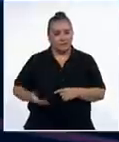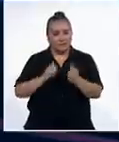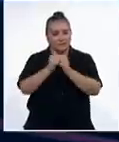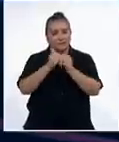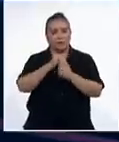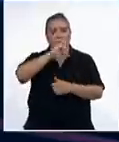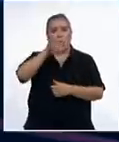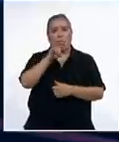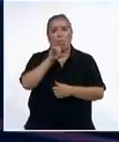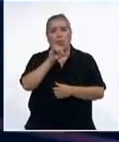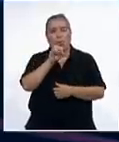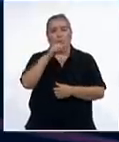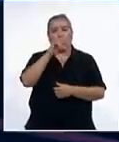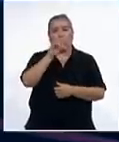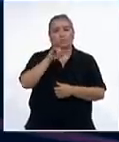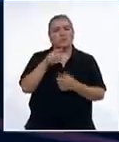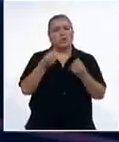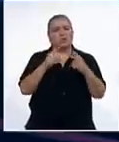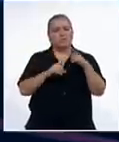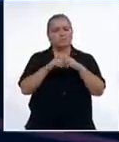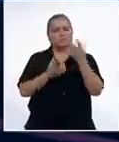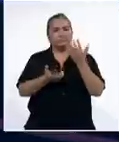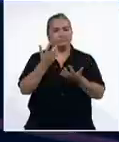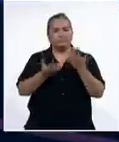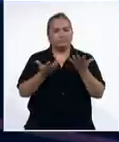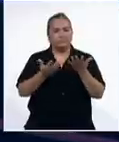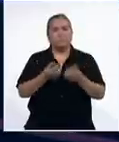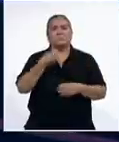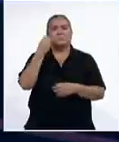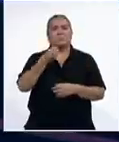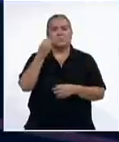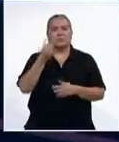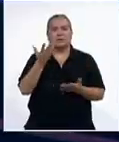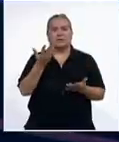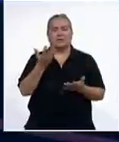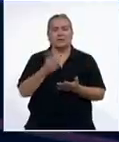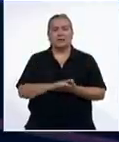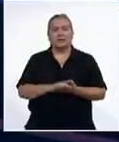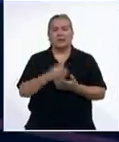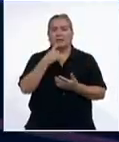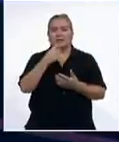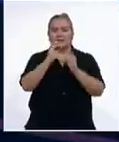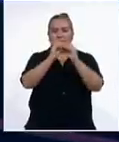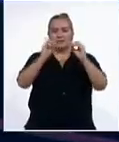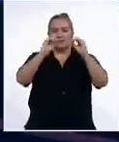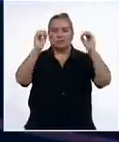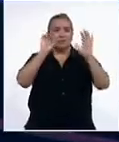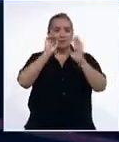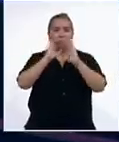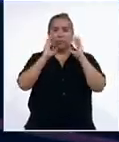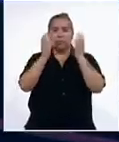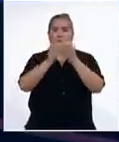un bombero nos explica cómo se habría originado este siniestro y por qué parte de la decoración, como por ejemplo los globos,